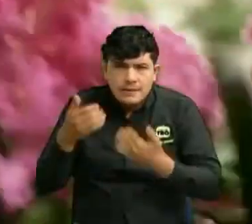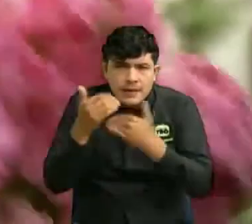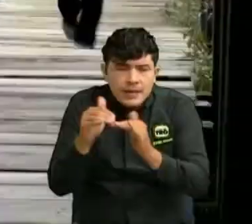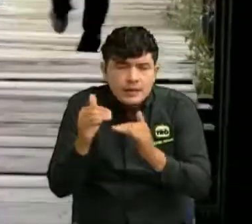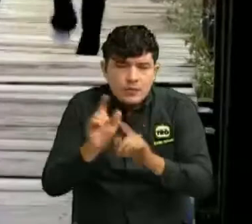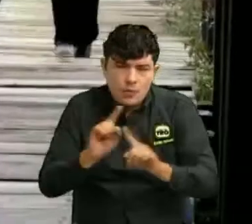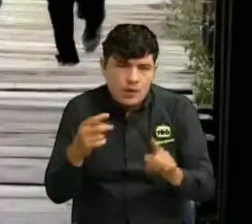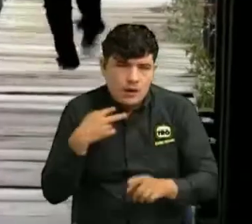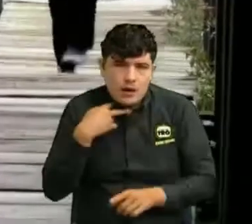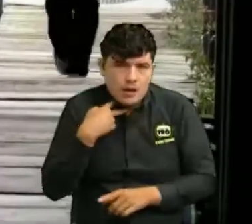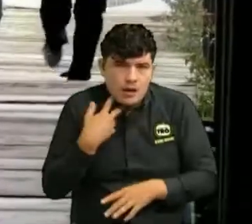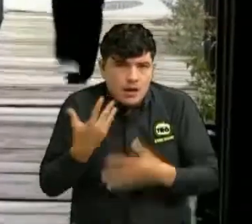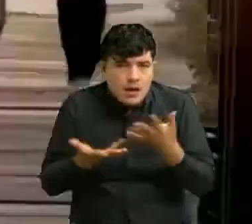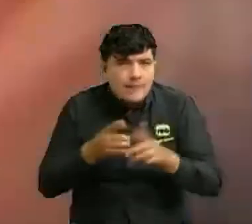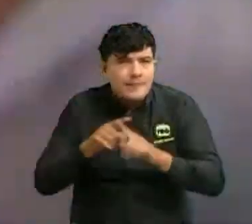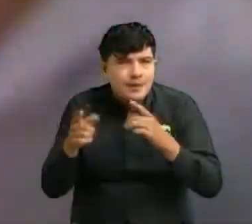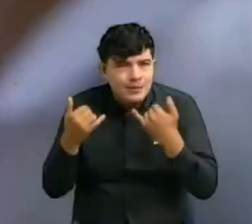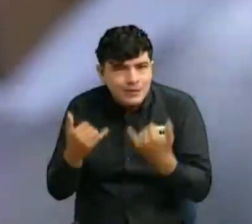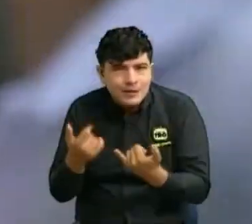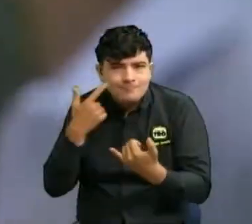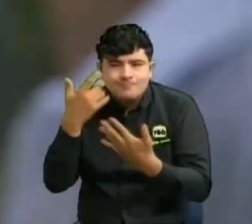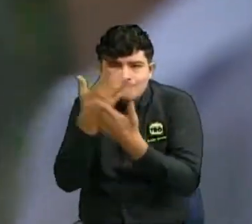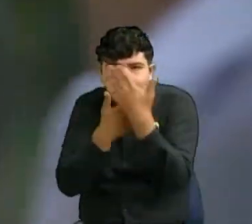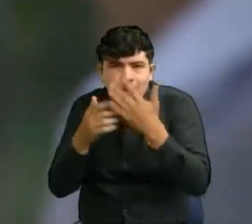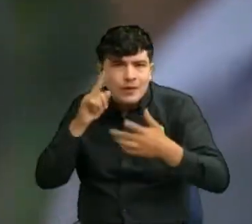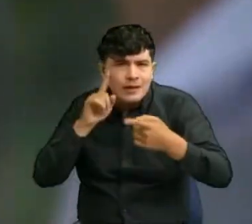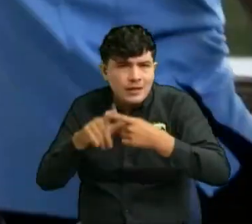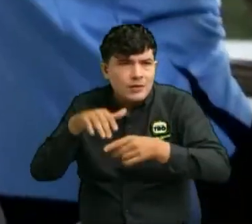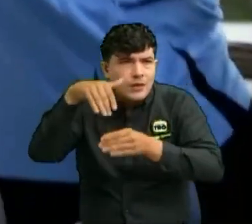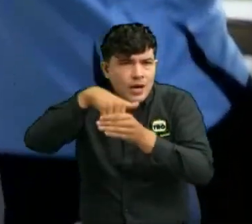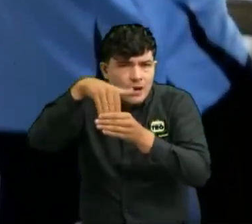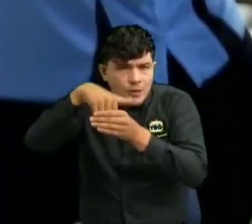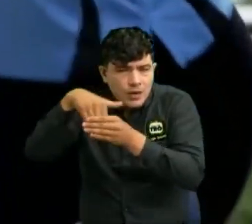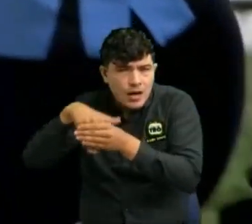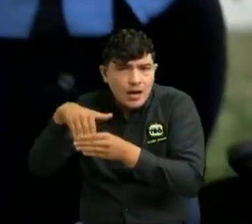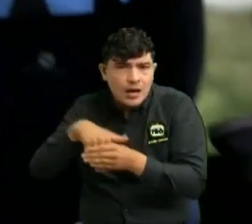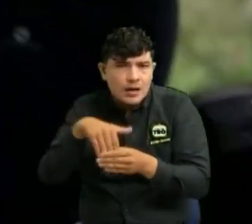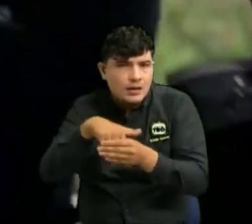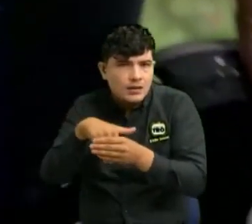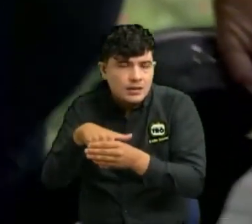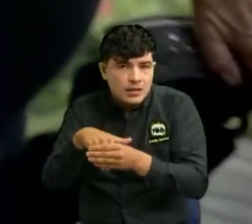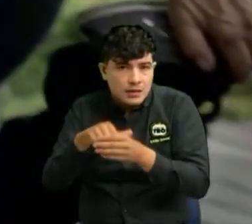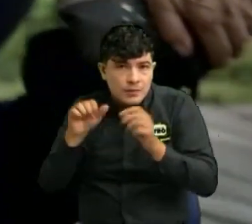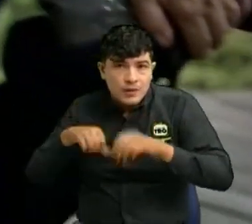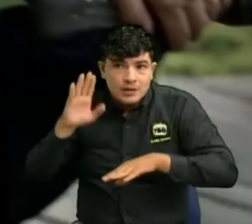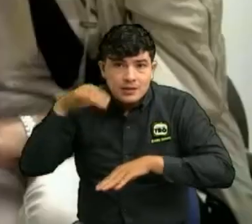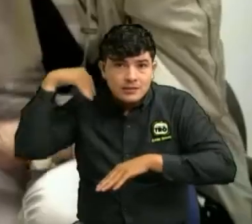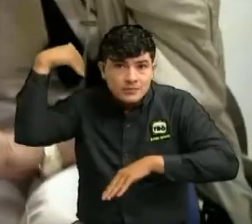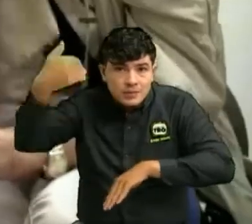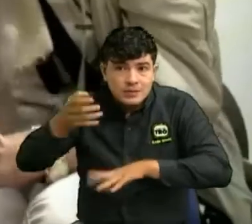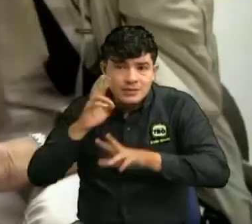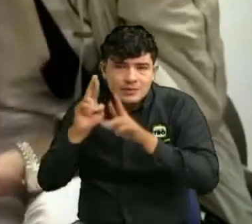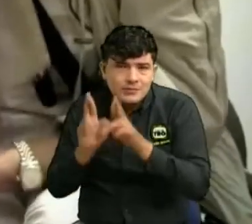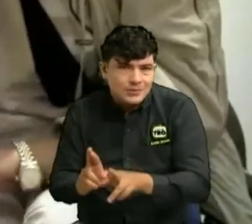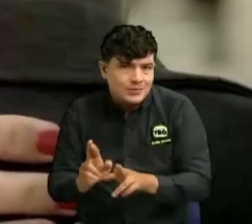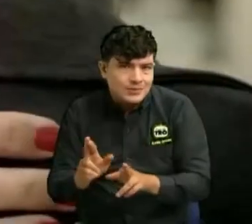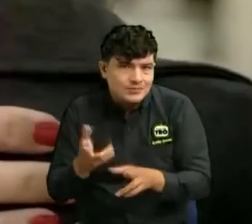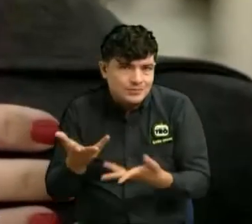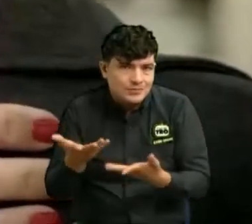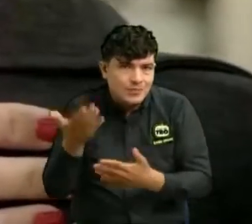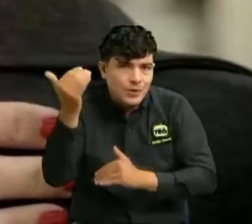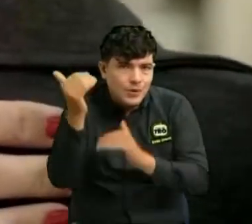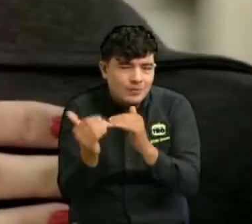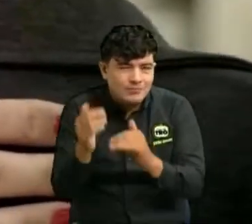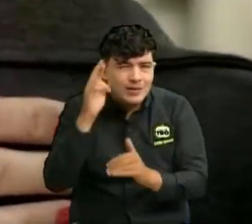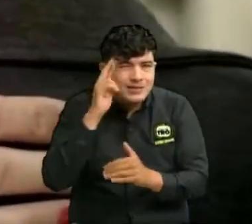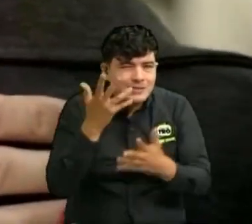lo llevemos entonces a ahorrar de una manera inferior y terminar haciendo reconocimientos inferiores al salario mínimo.